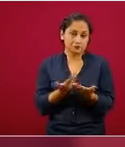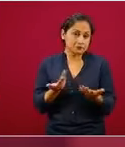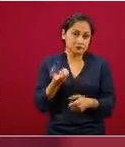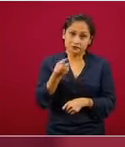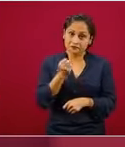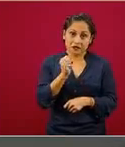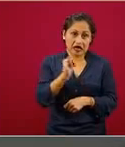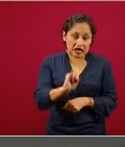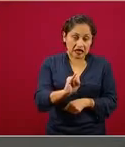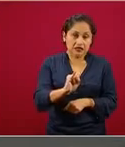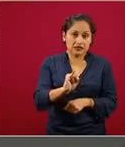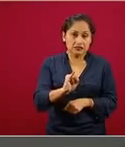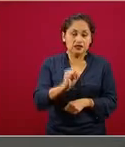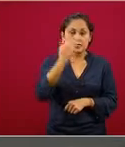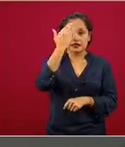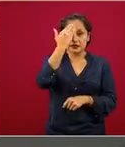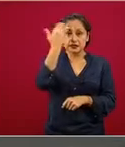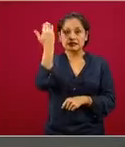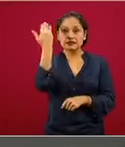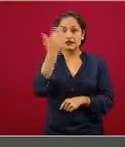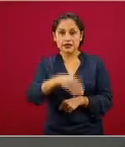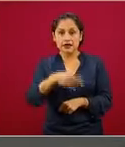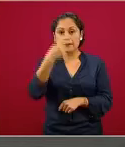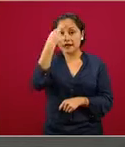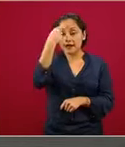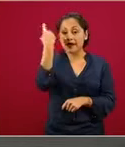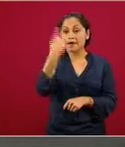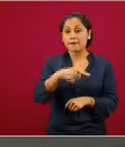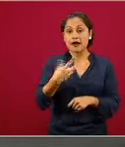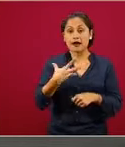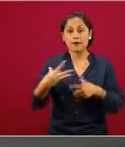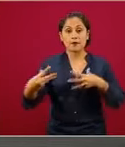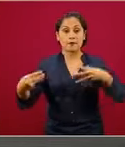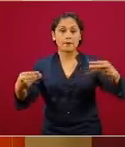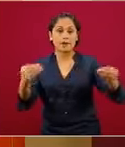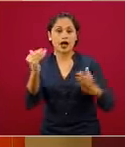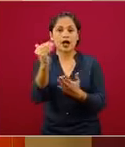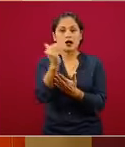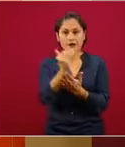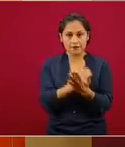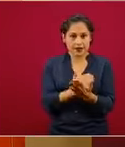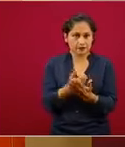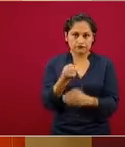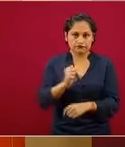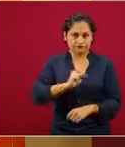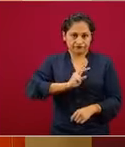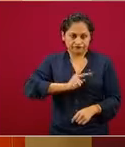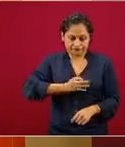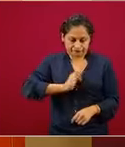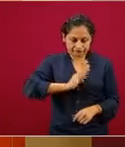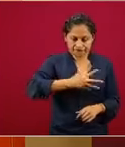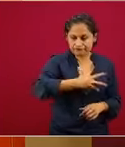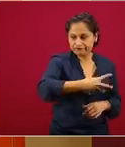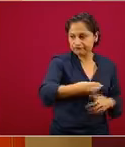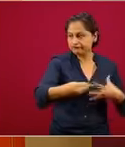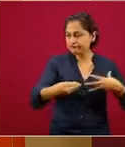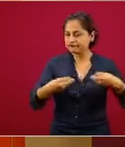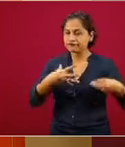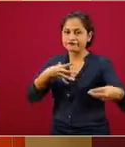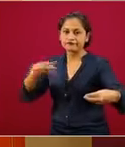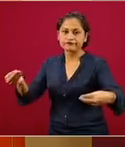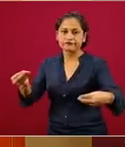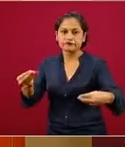para mitigar, es decir, reducir los contagios de una enfermedad infecciosa de interés epidemiológico como